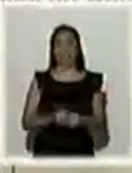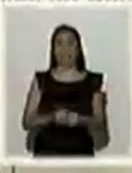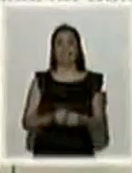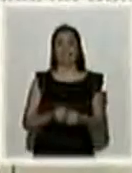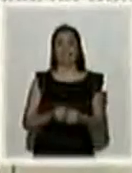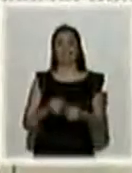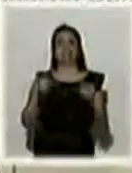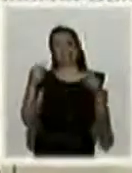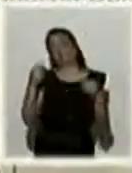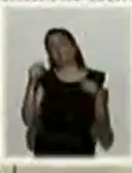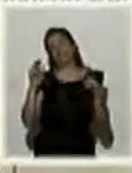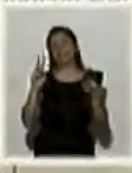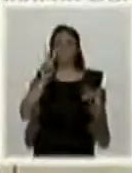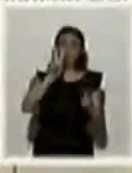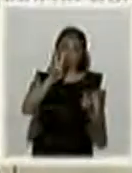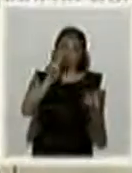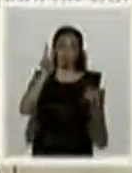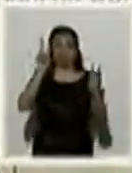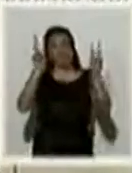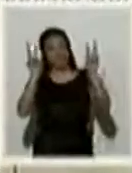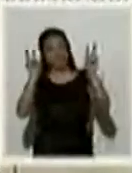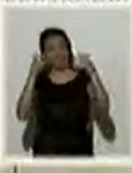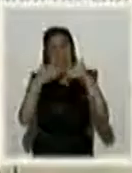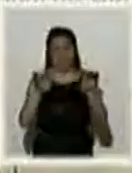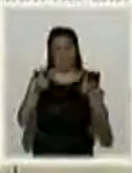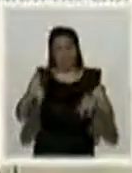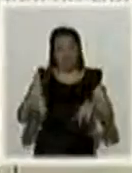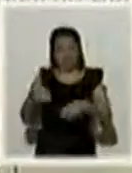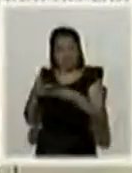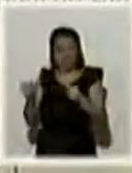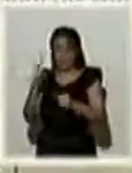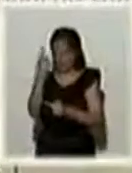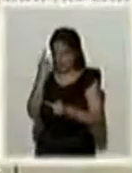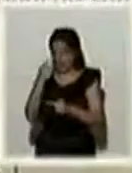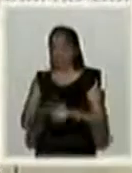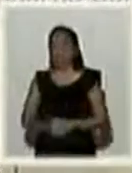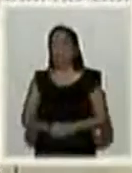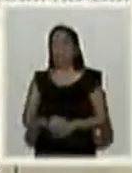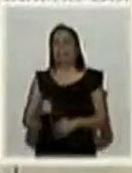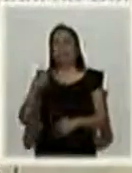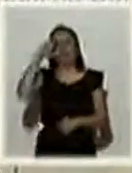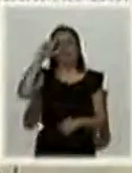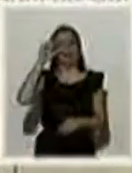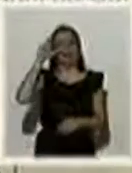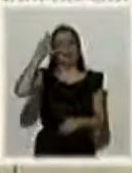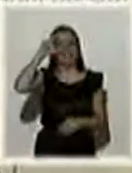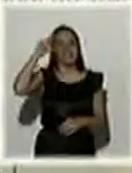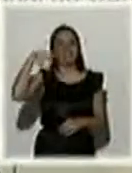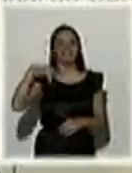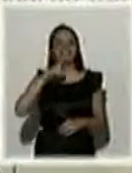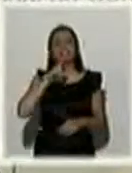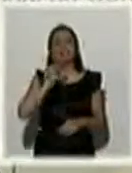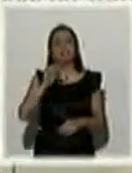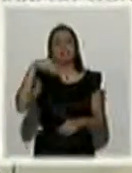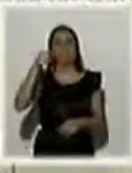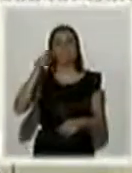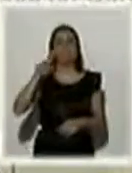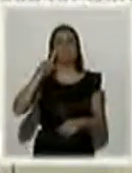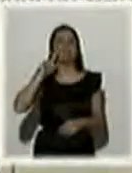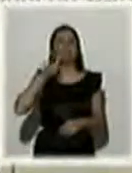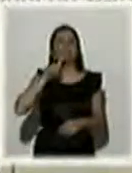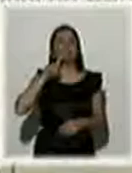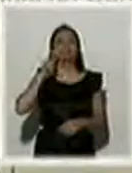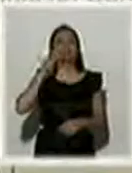las 2 posibles. El último candidato es Ernesto Martínez. Después vamos a abordar ya temas que están pautados. Ernesto Martínez, del Frente